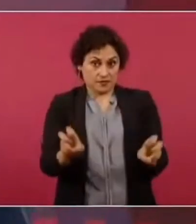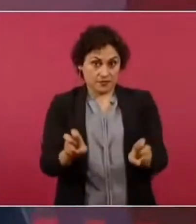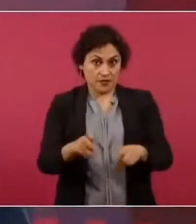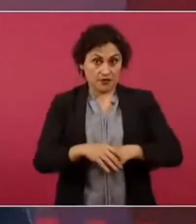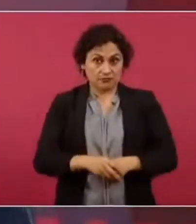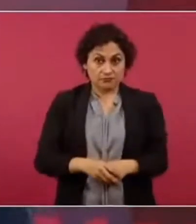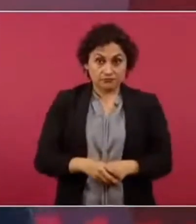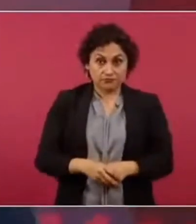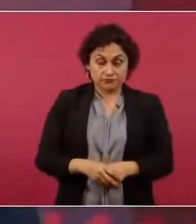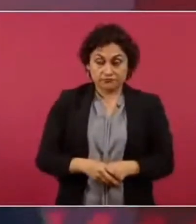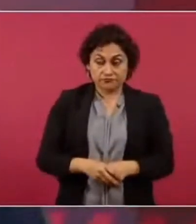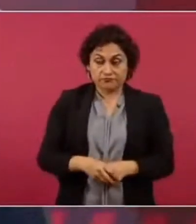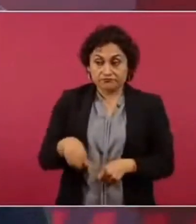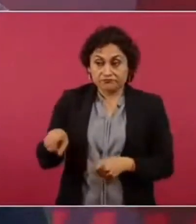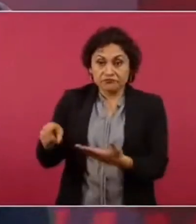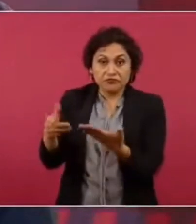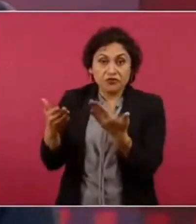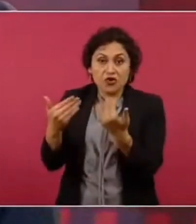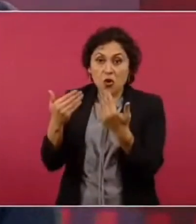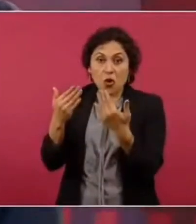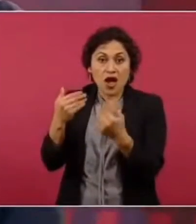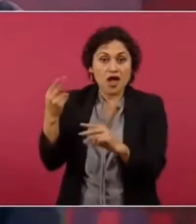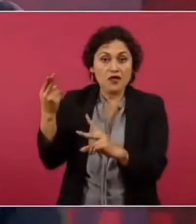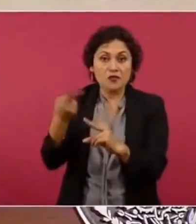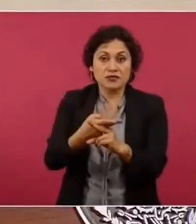prácticamente sin homicidios,